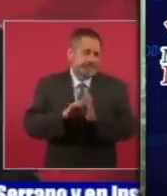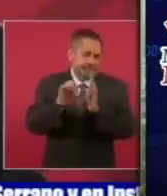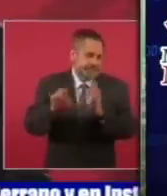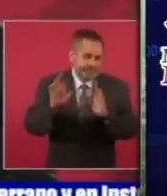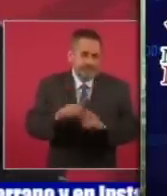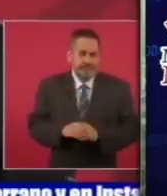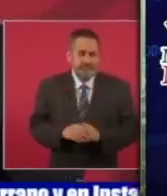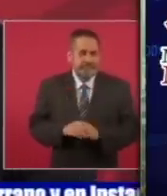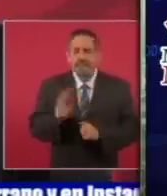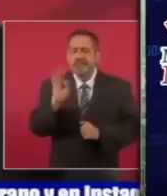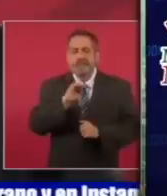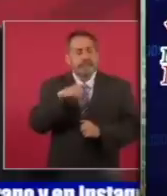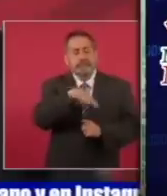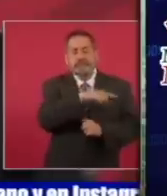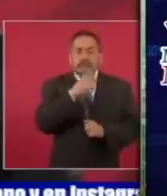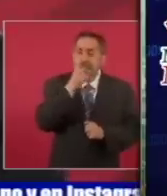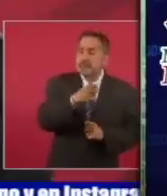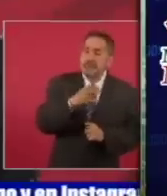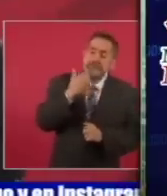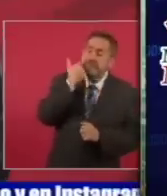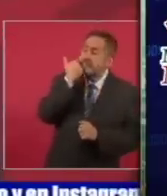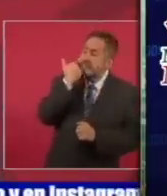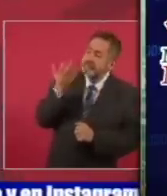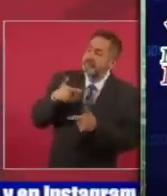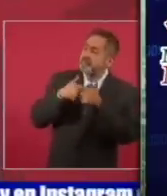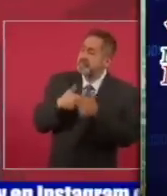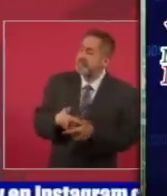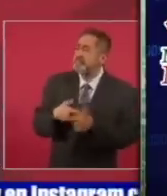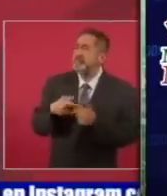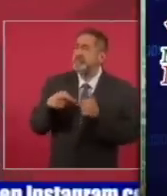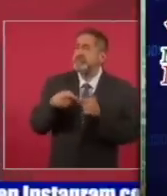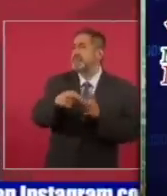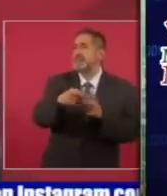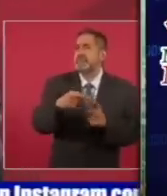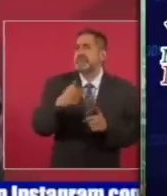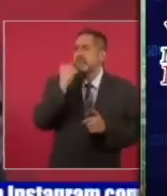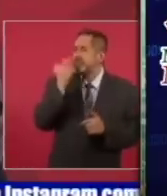Y queremos también que no sean